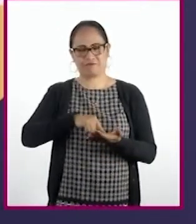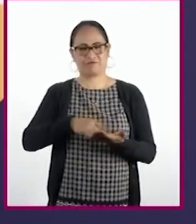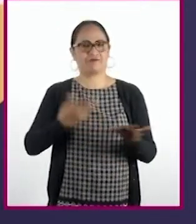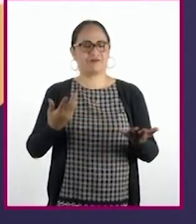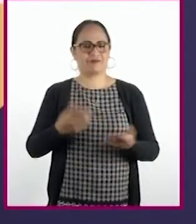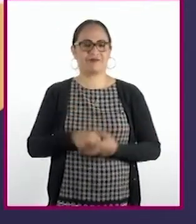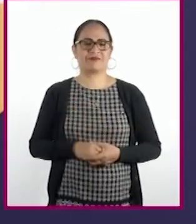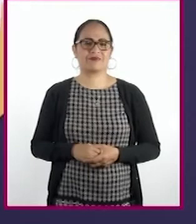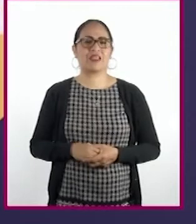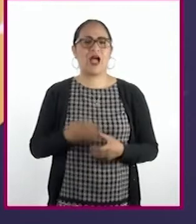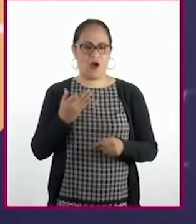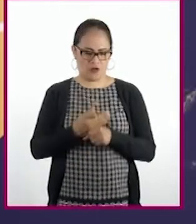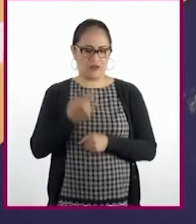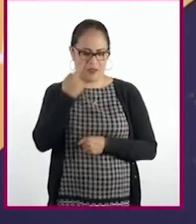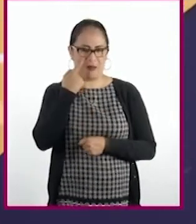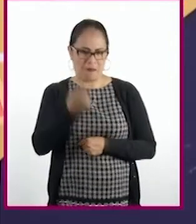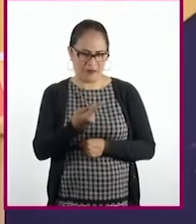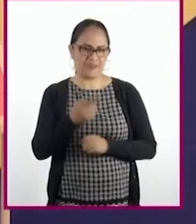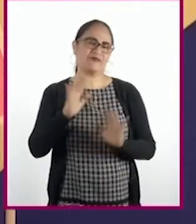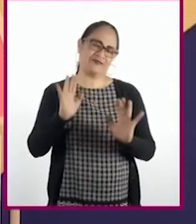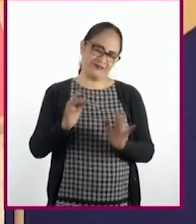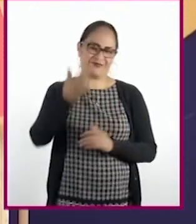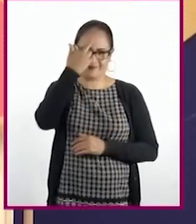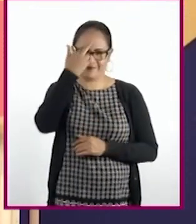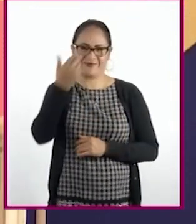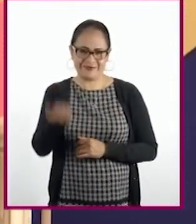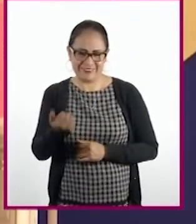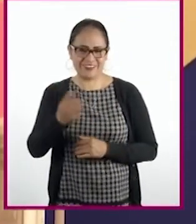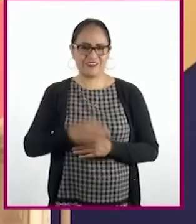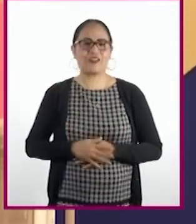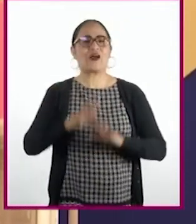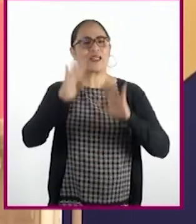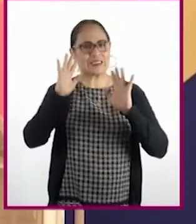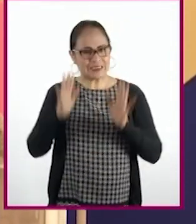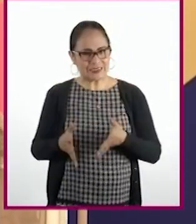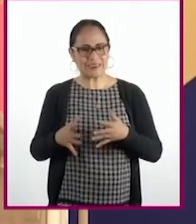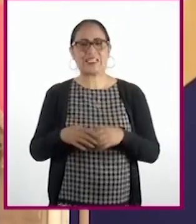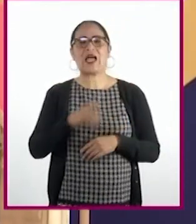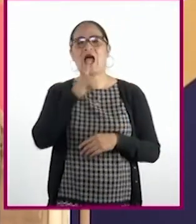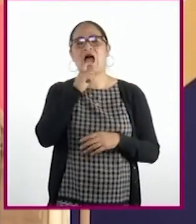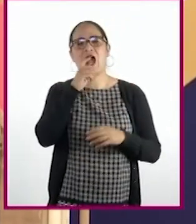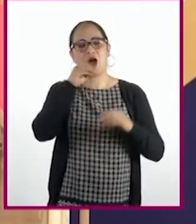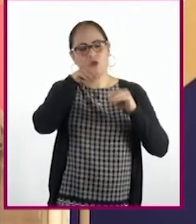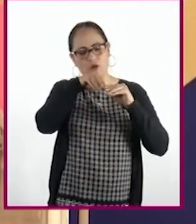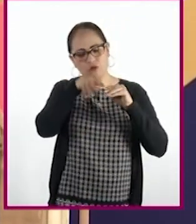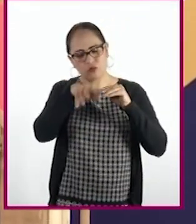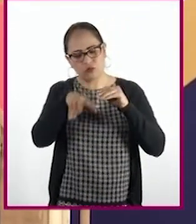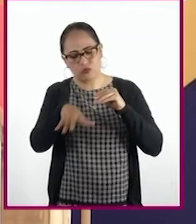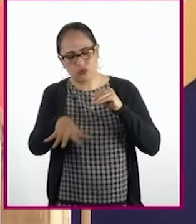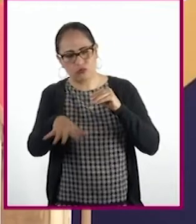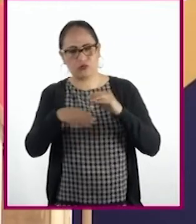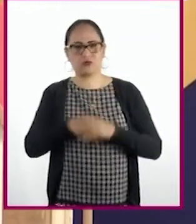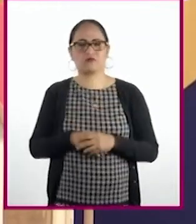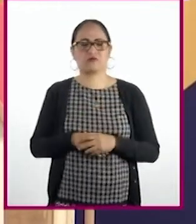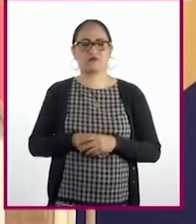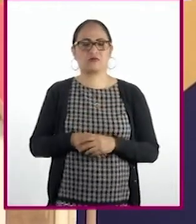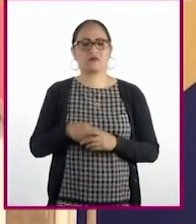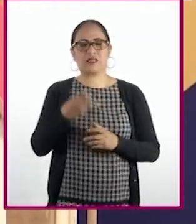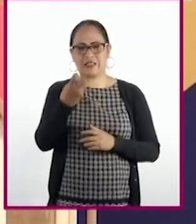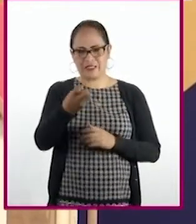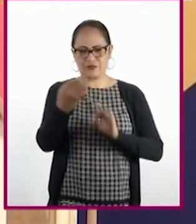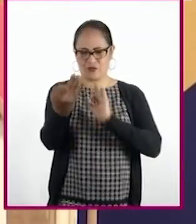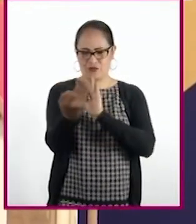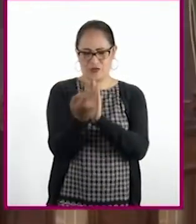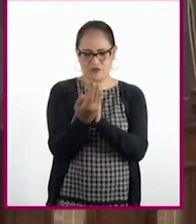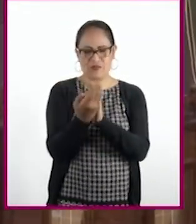razón. Entonces, ya sabemos hacia dónde está el declive. Y nosotros lo dejaremos hacia el